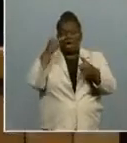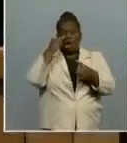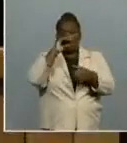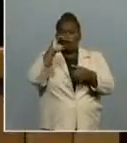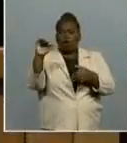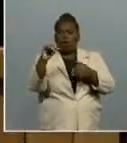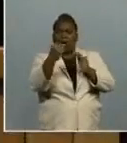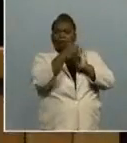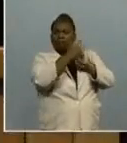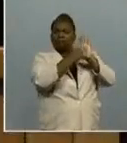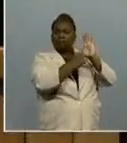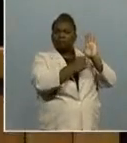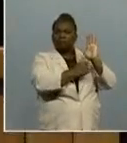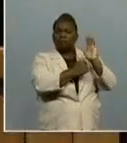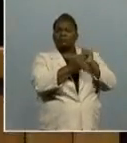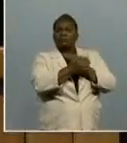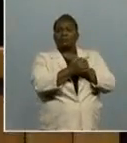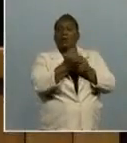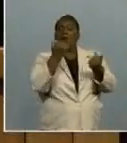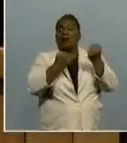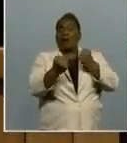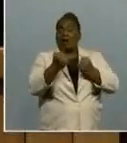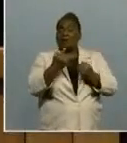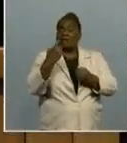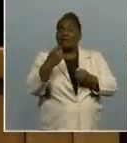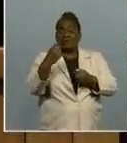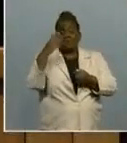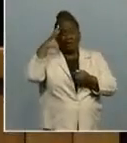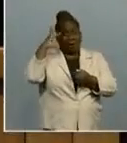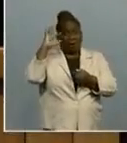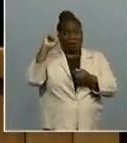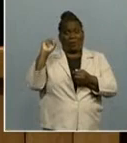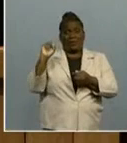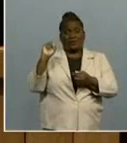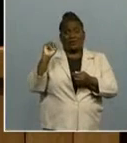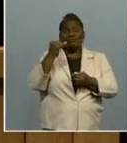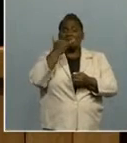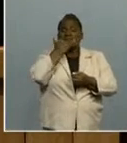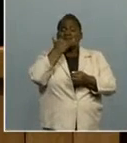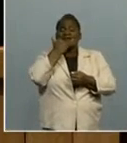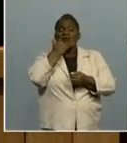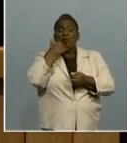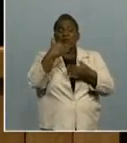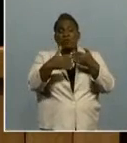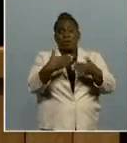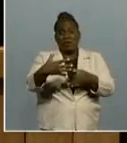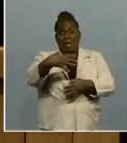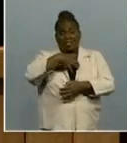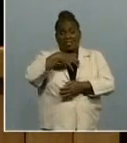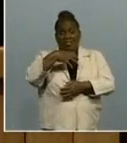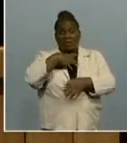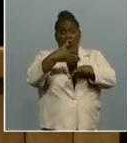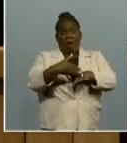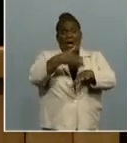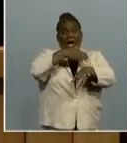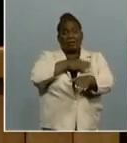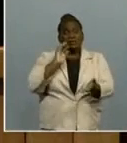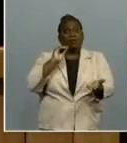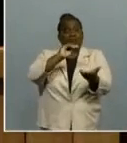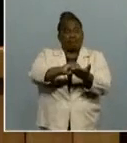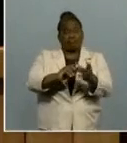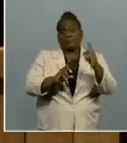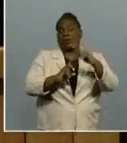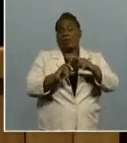existen incomprensiones derivadas del error de asociarlo a problemas que estaban presentes antes de su implementación